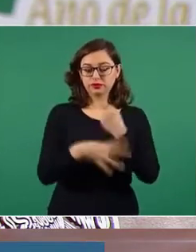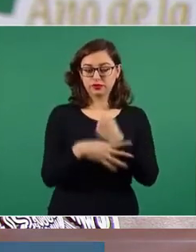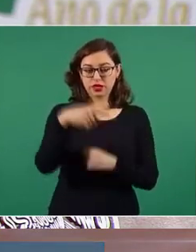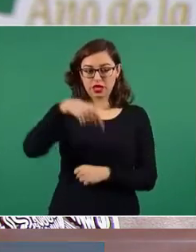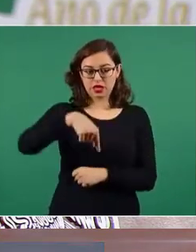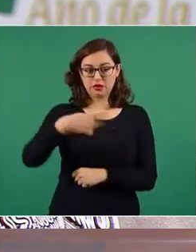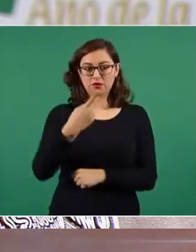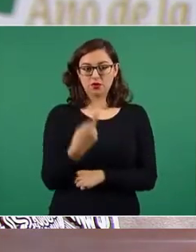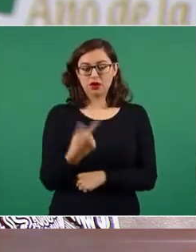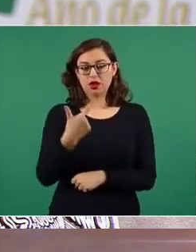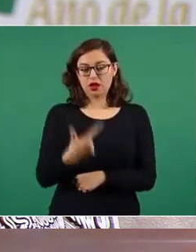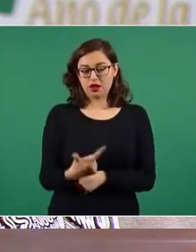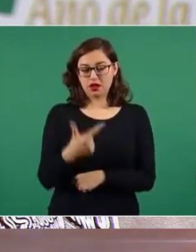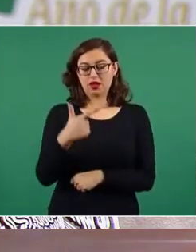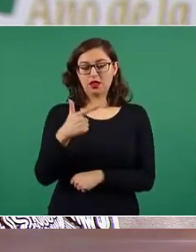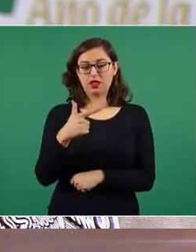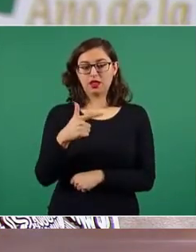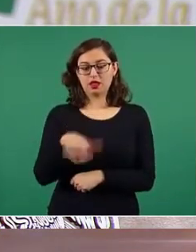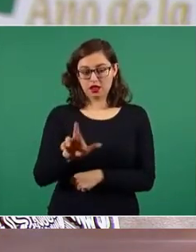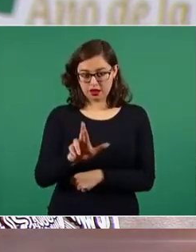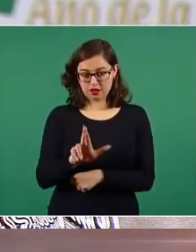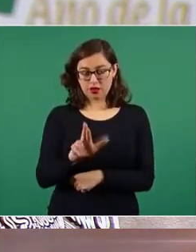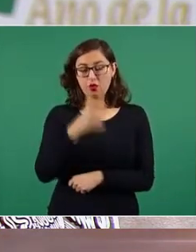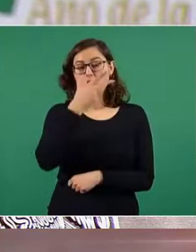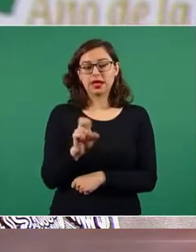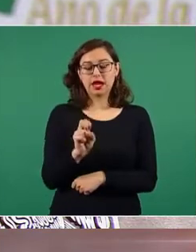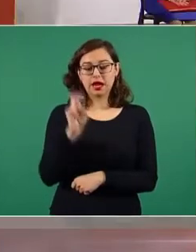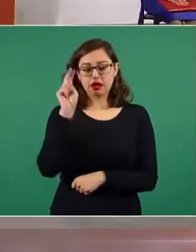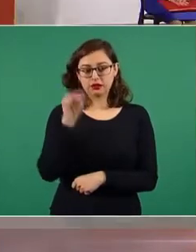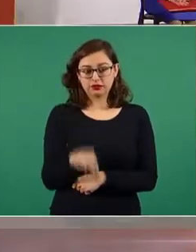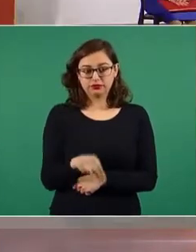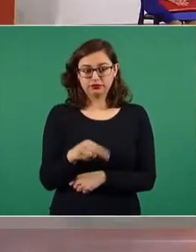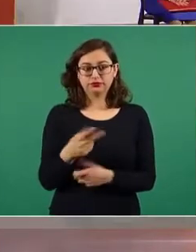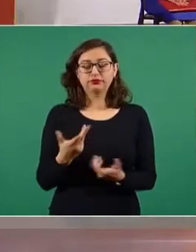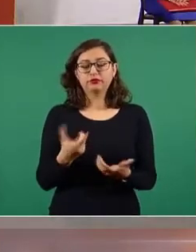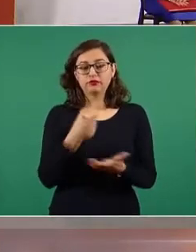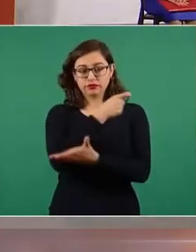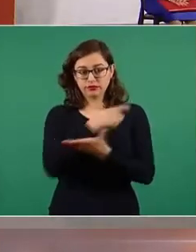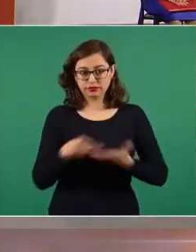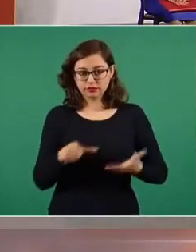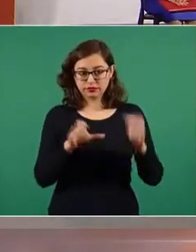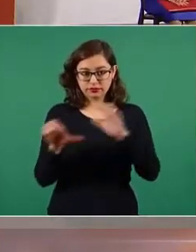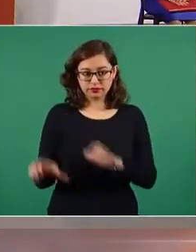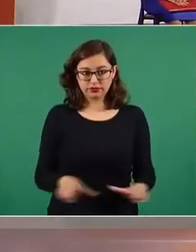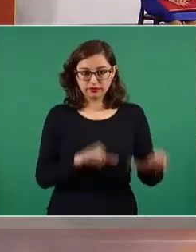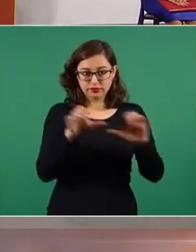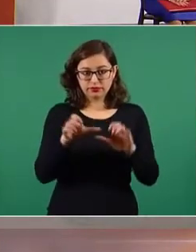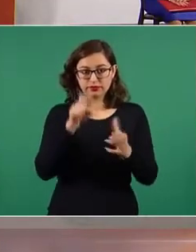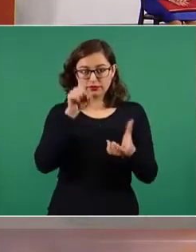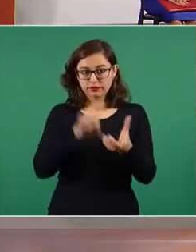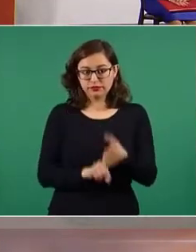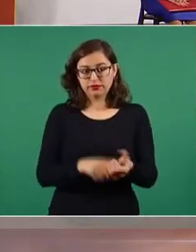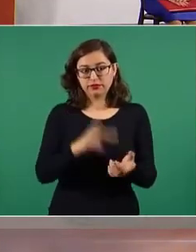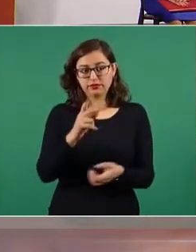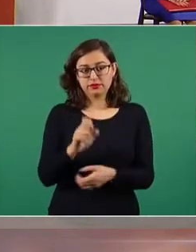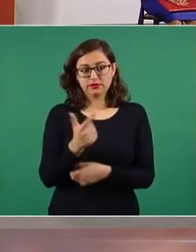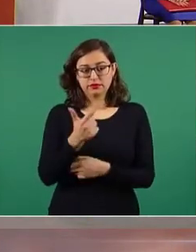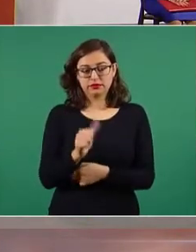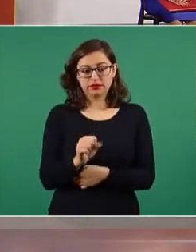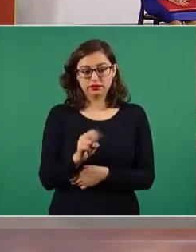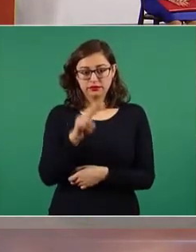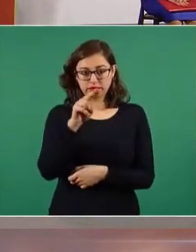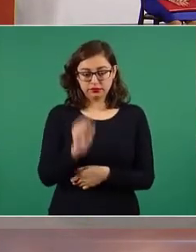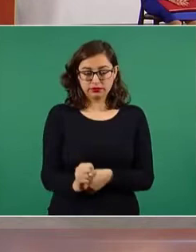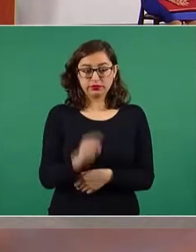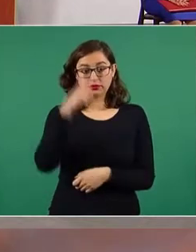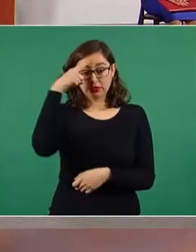República, particularmente con el licenciado Tomás Cerón de Lucio, el software Pegasus para efecto de espionaje telefónico. Es un contrato